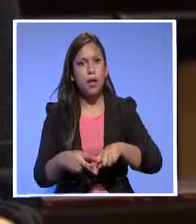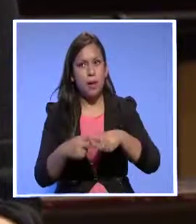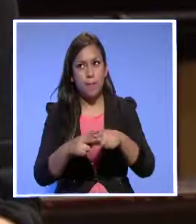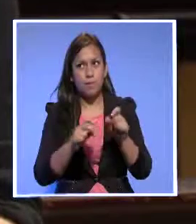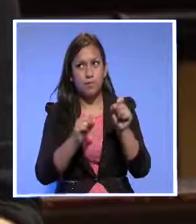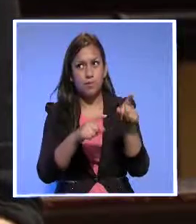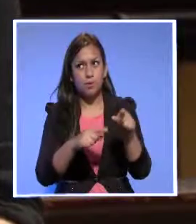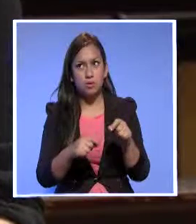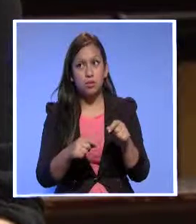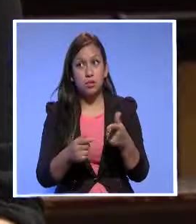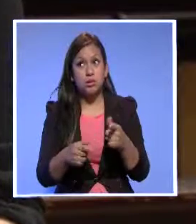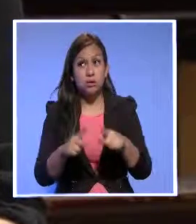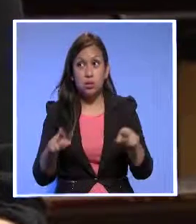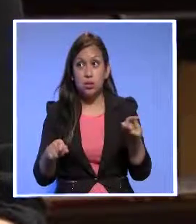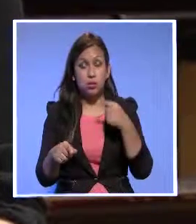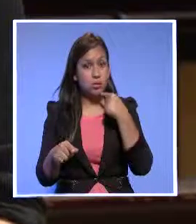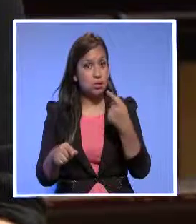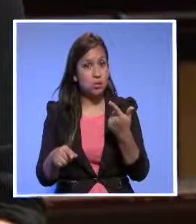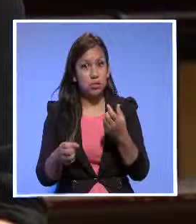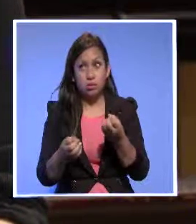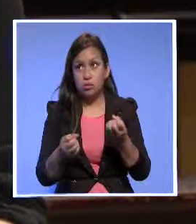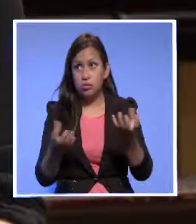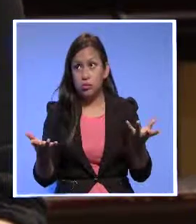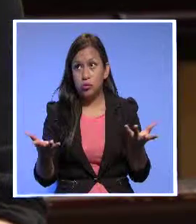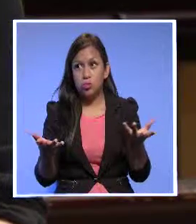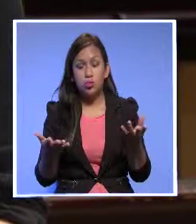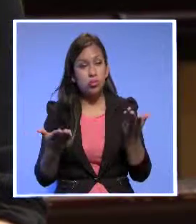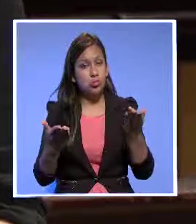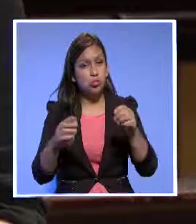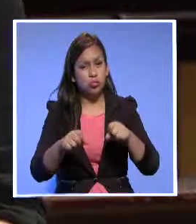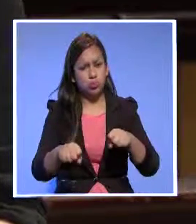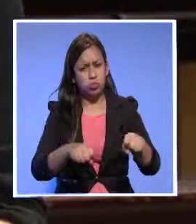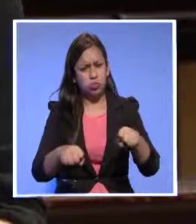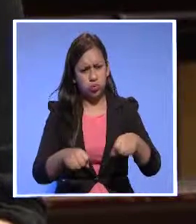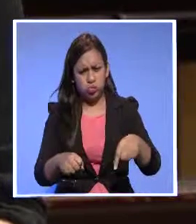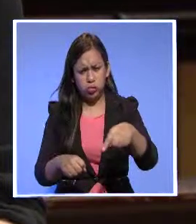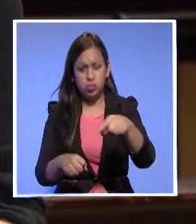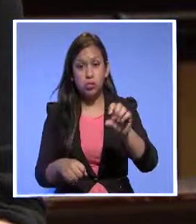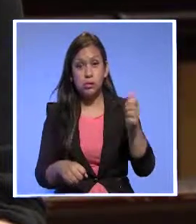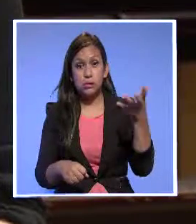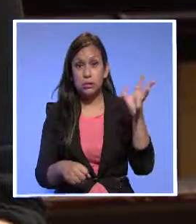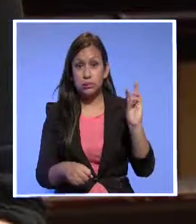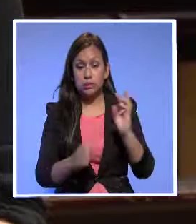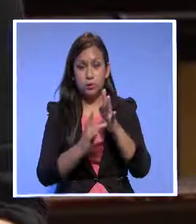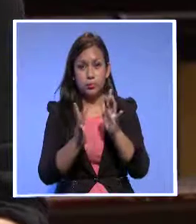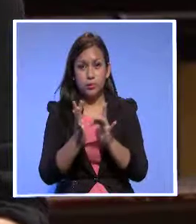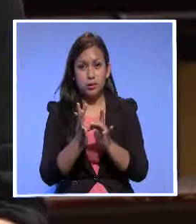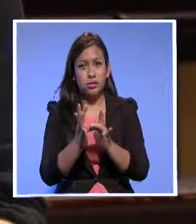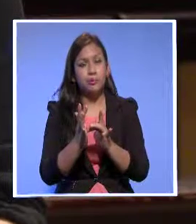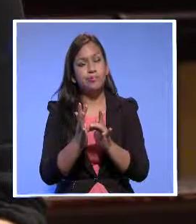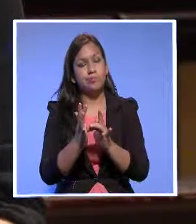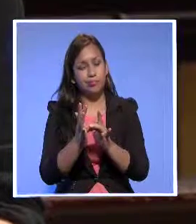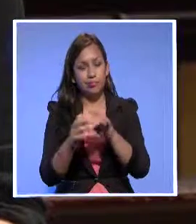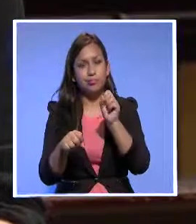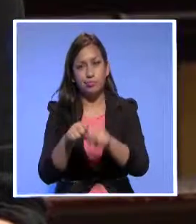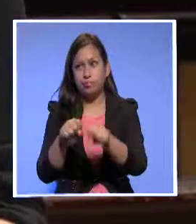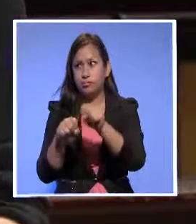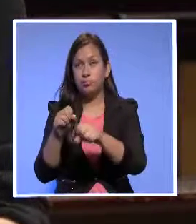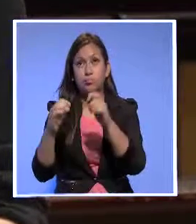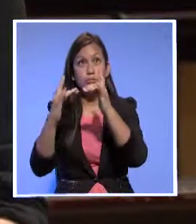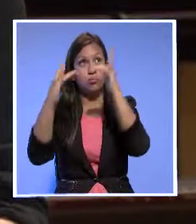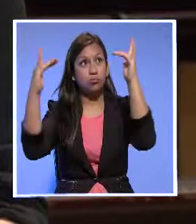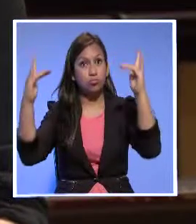hubo diversidad de afectaciones tras el movimiento telúrico del pasado 16 de abril por ejemplo el puente